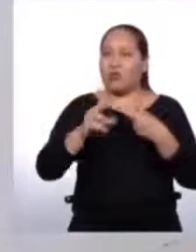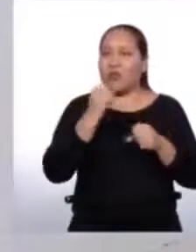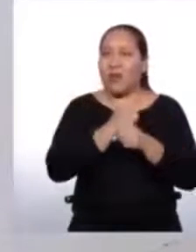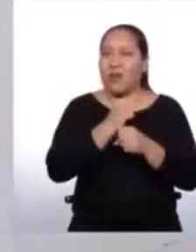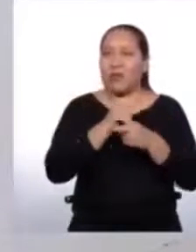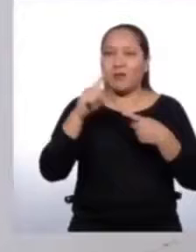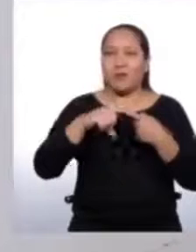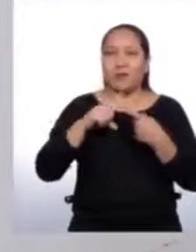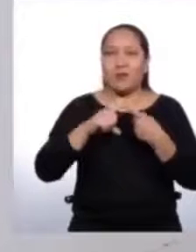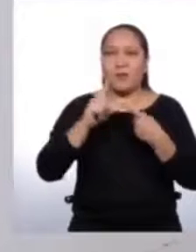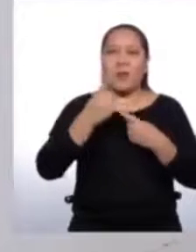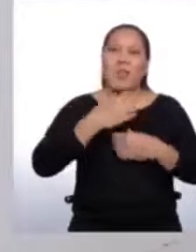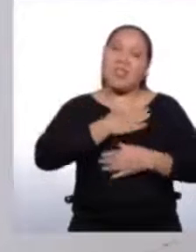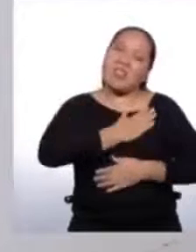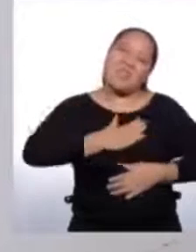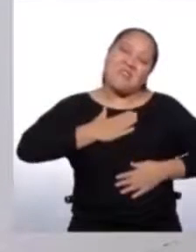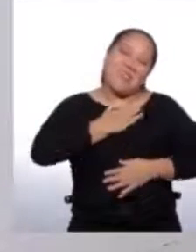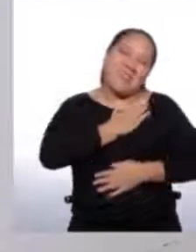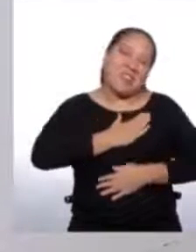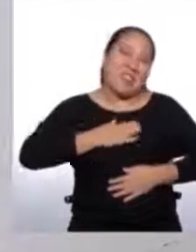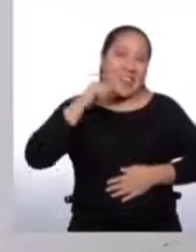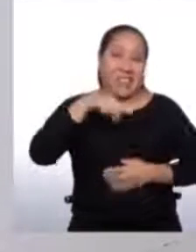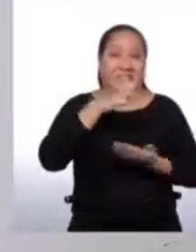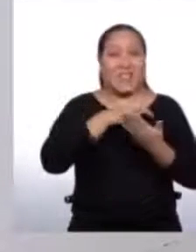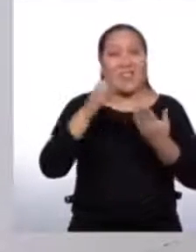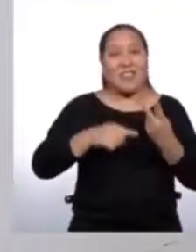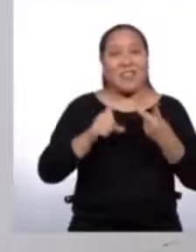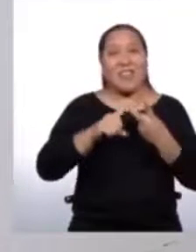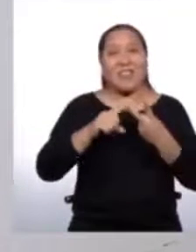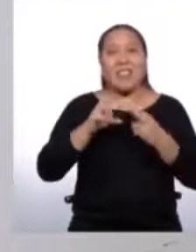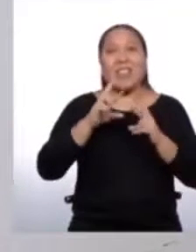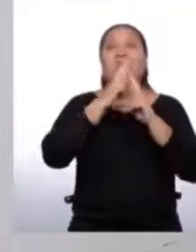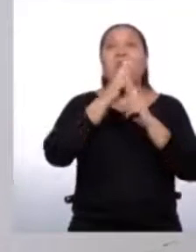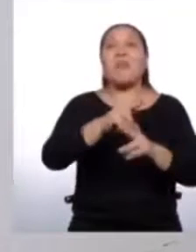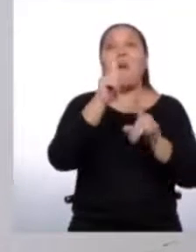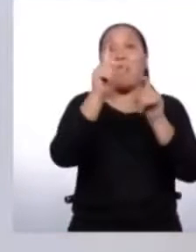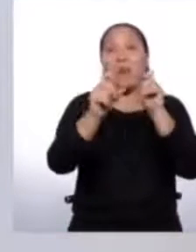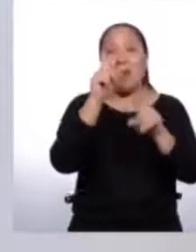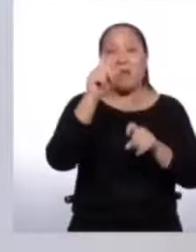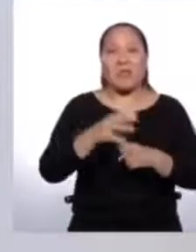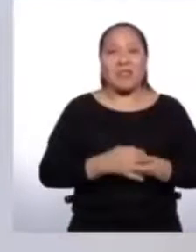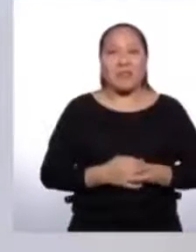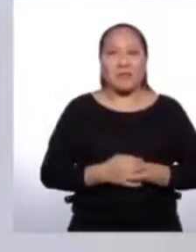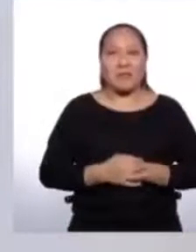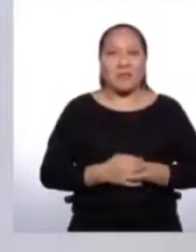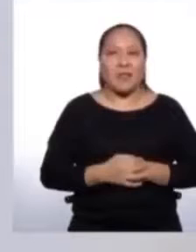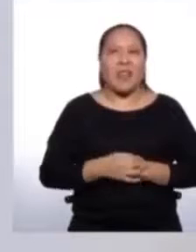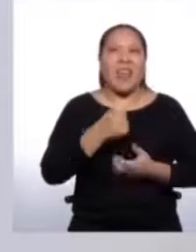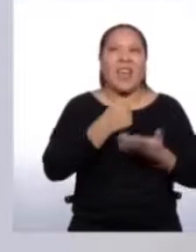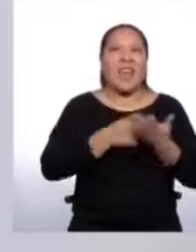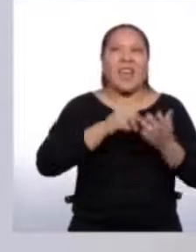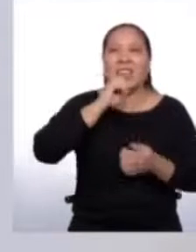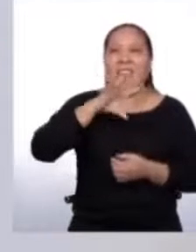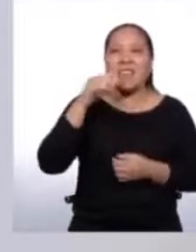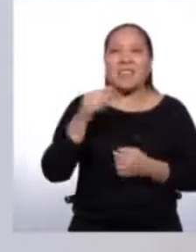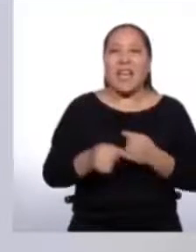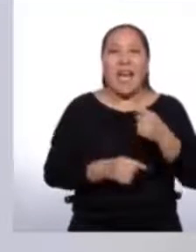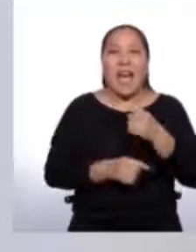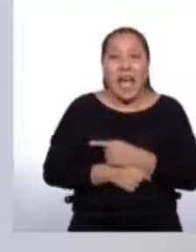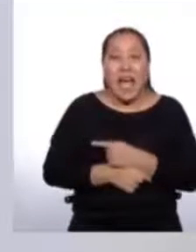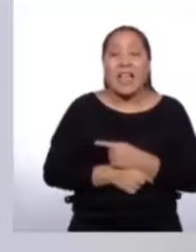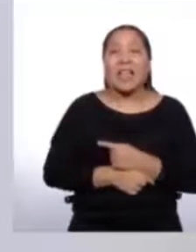primera, disfrutar del programa, por supuesto, y la segunda, responder a las siguientes preguntas. ¿Qué dice Ribeiro sobre sus